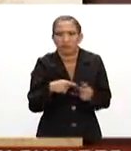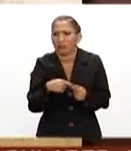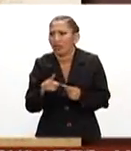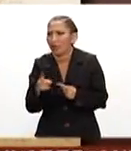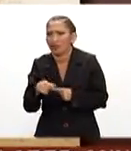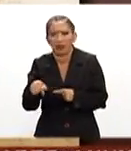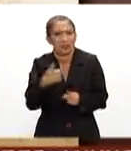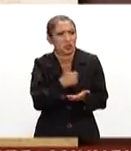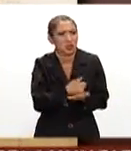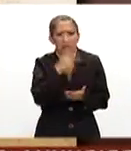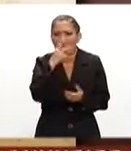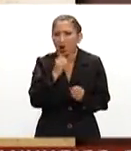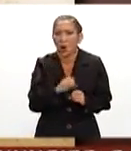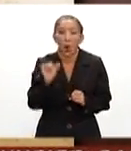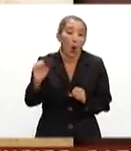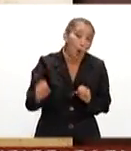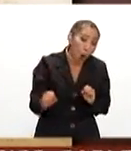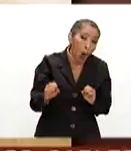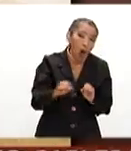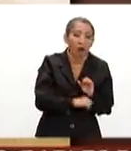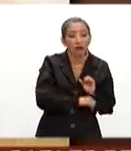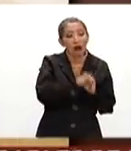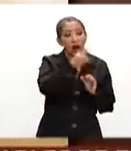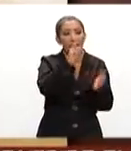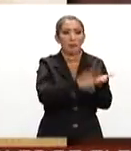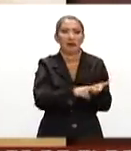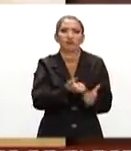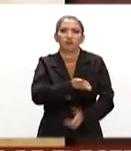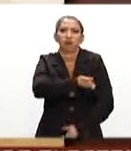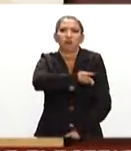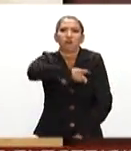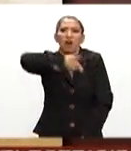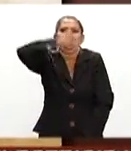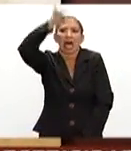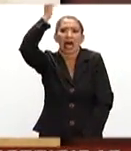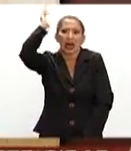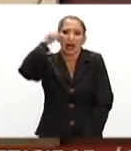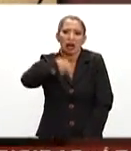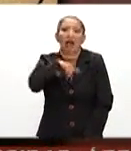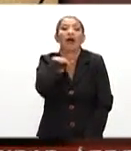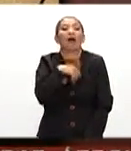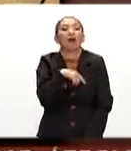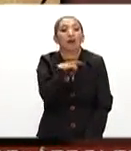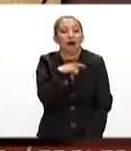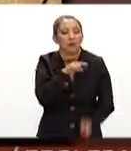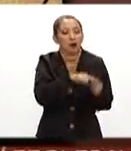en la capital, no lo encontramos, o lo encuentras a precios muy encarecidos por todos los